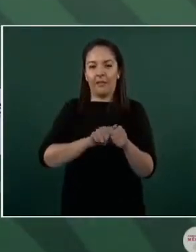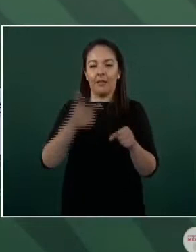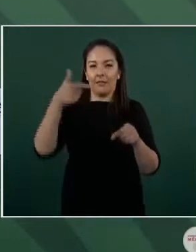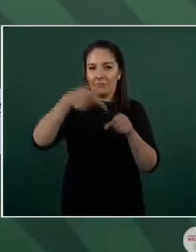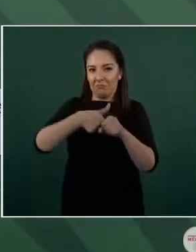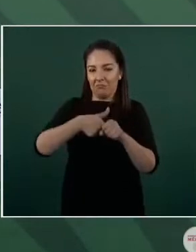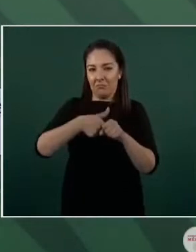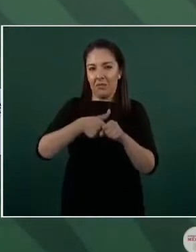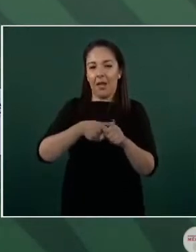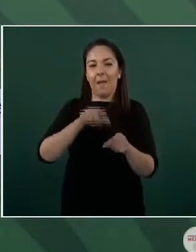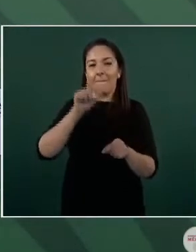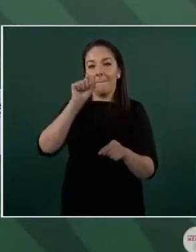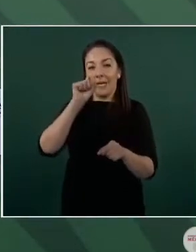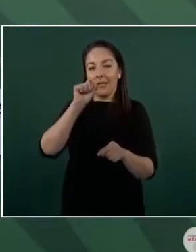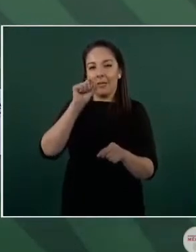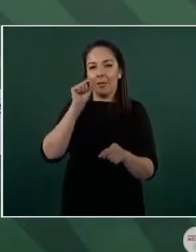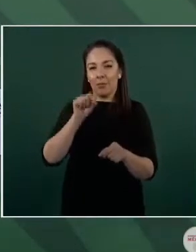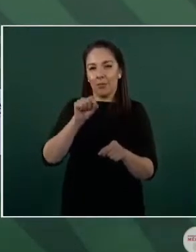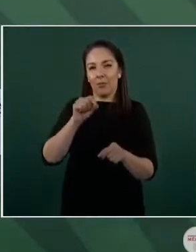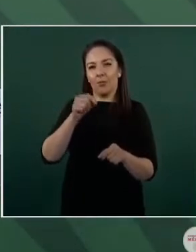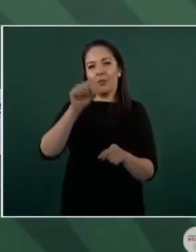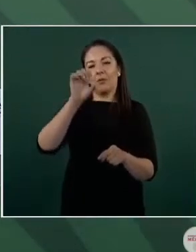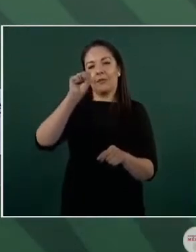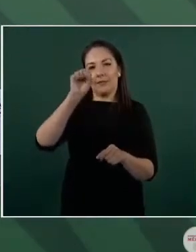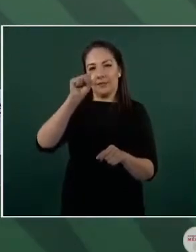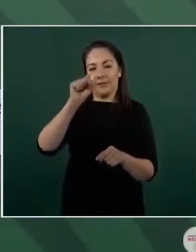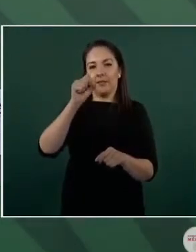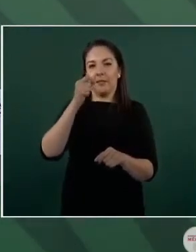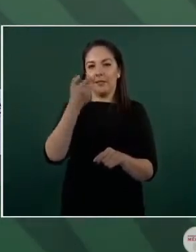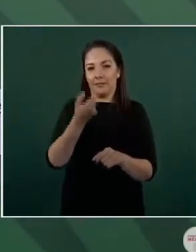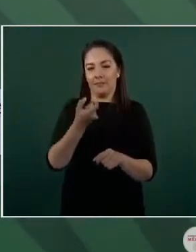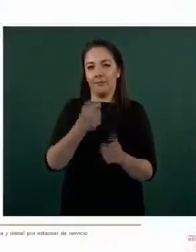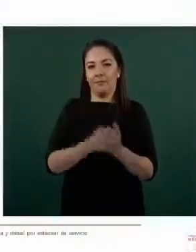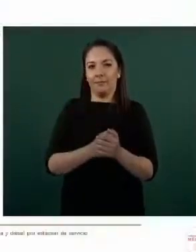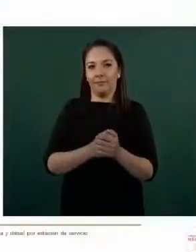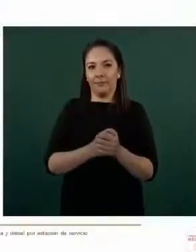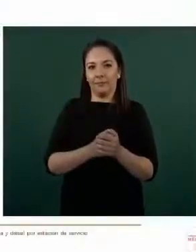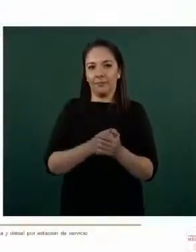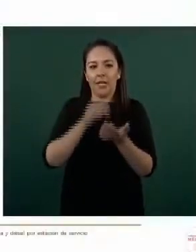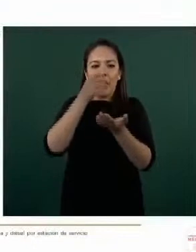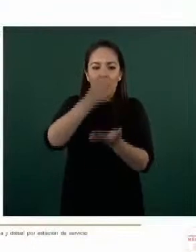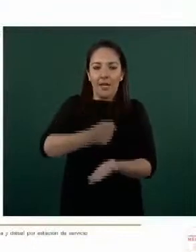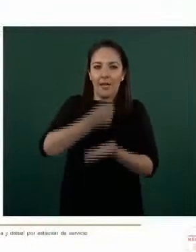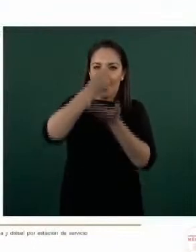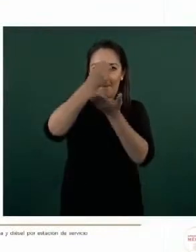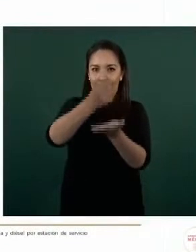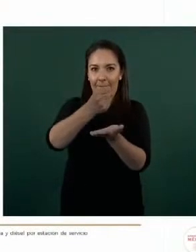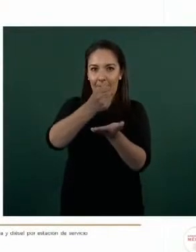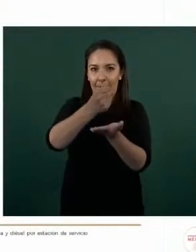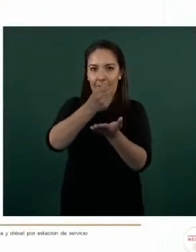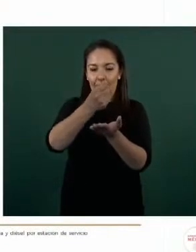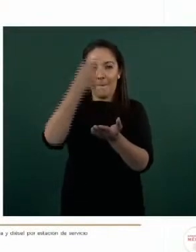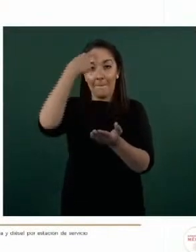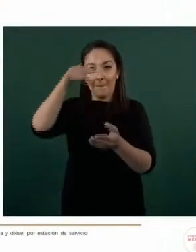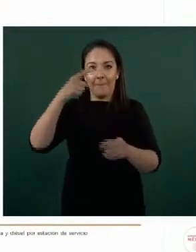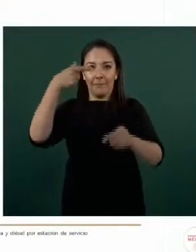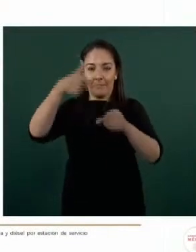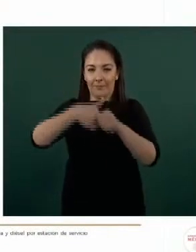con 60 centavos. El estímulo fiscal a la gasolina